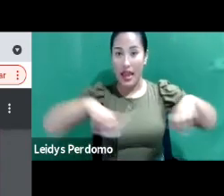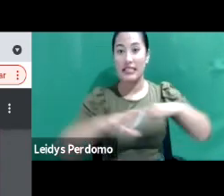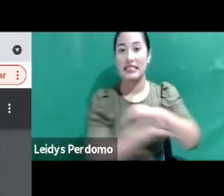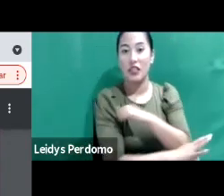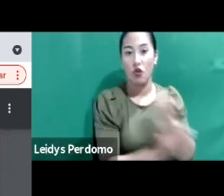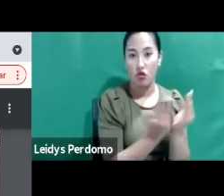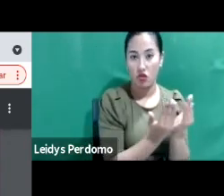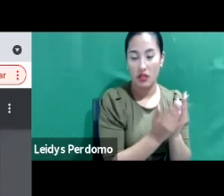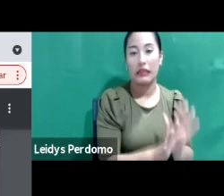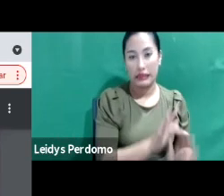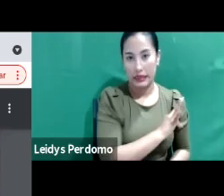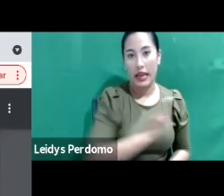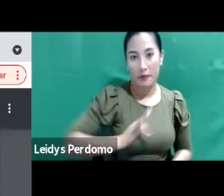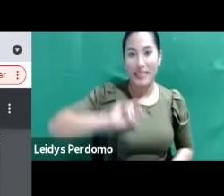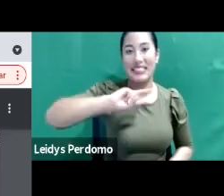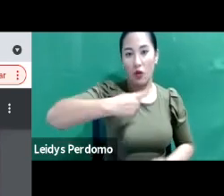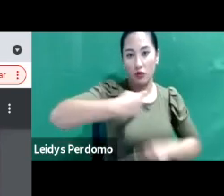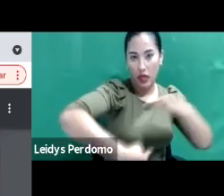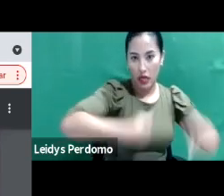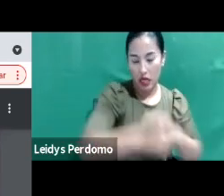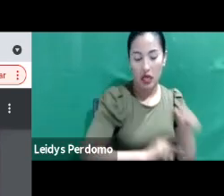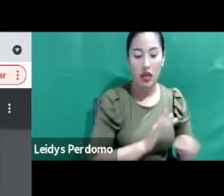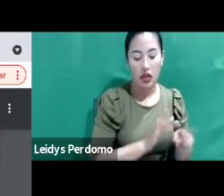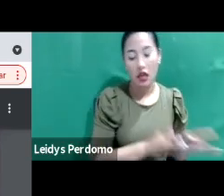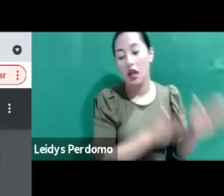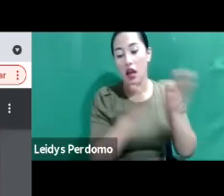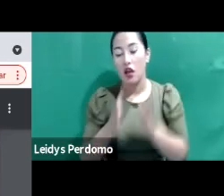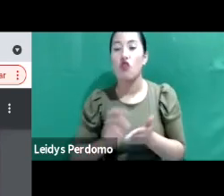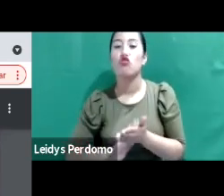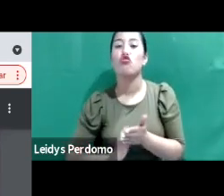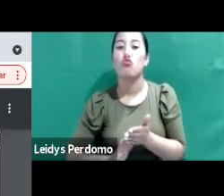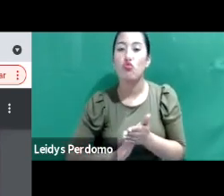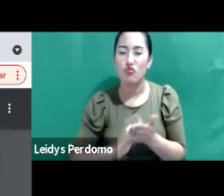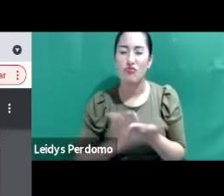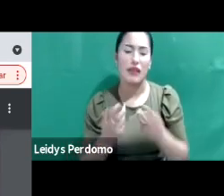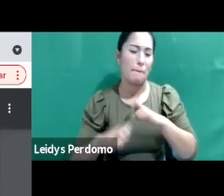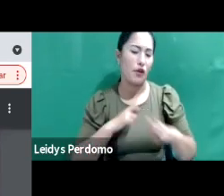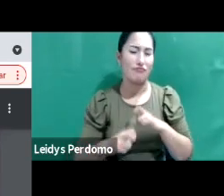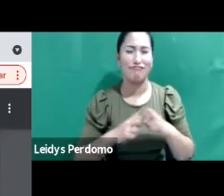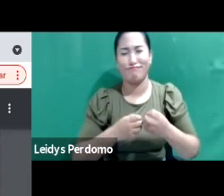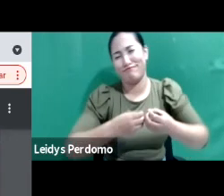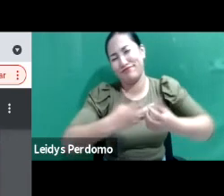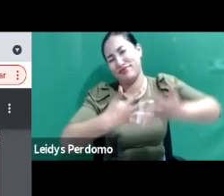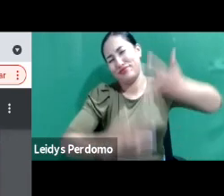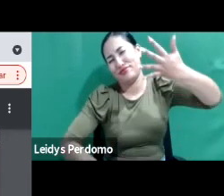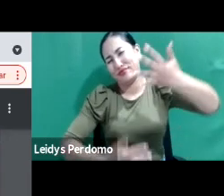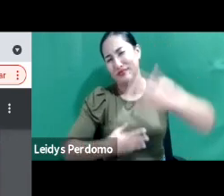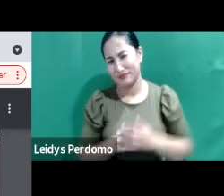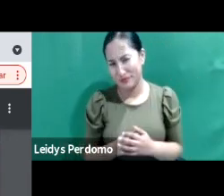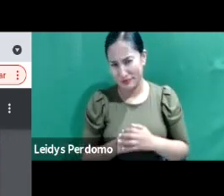clínica es una terapia también de segunda generación, solución de problemas de NESU y NESU. Realmente tenemos un span